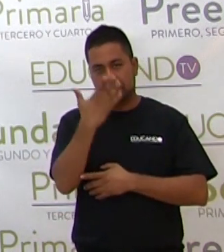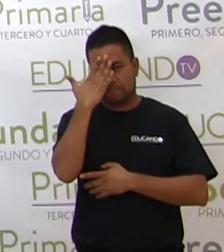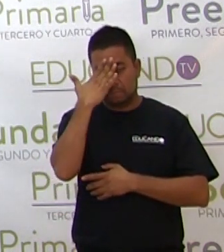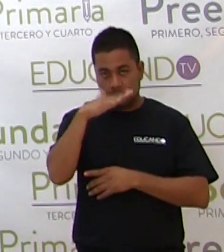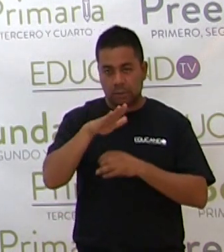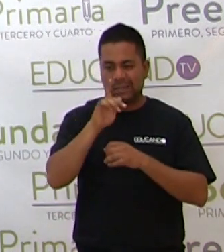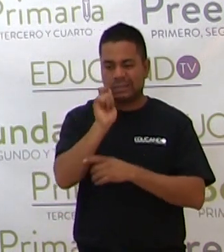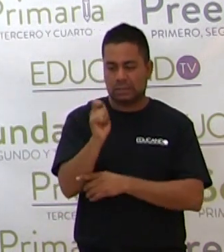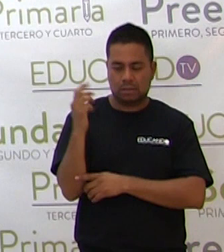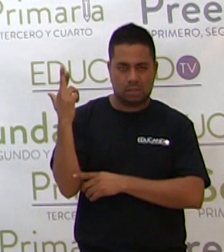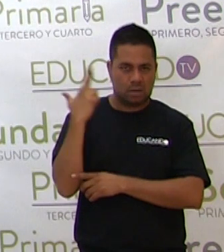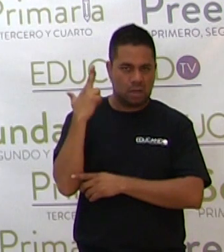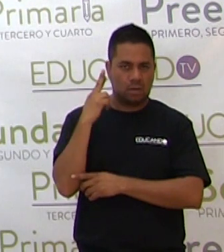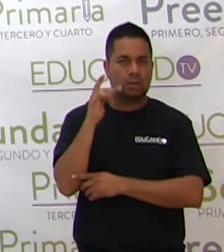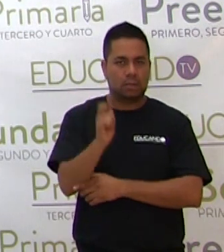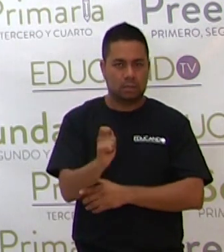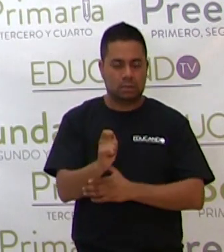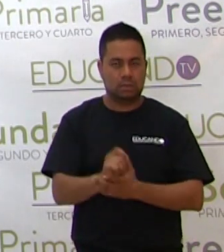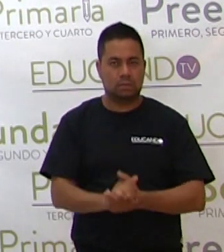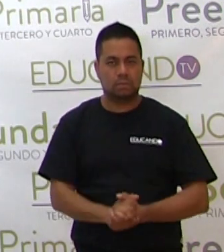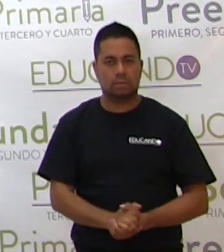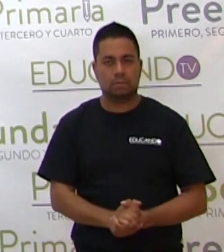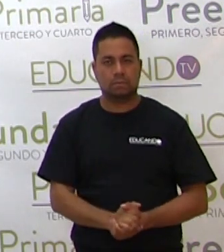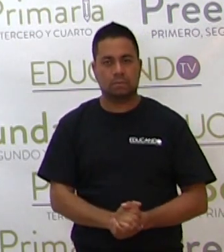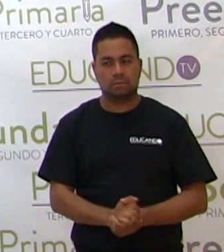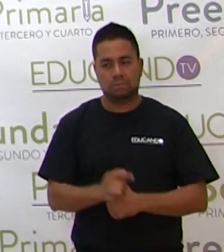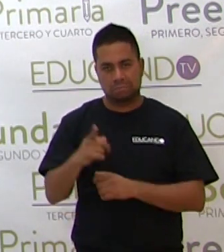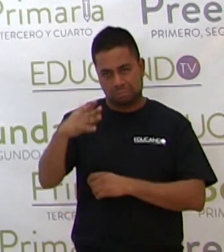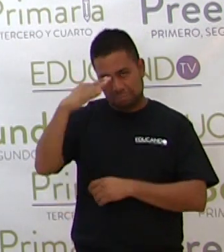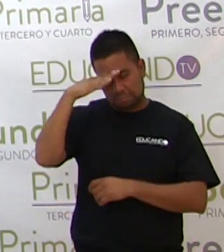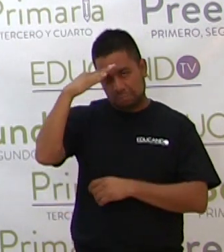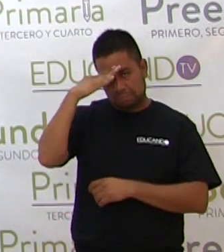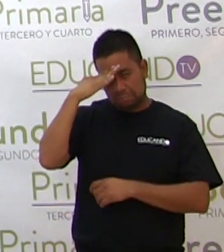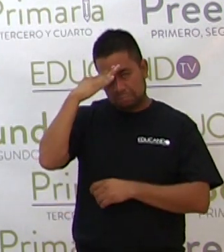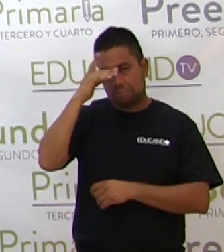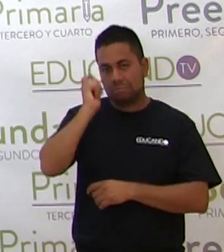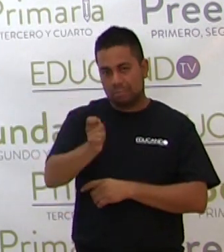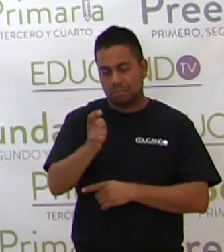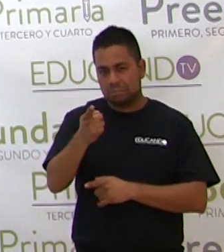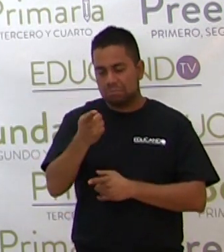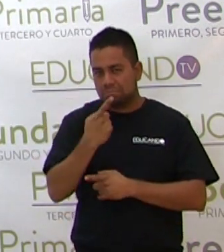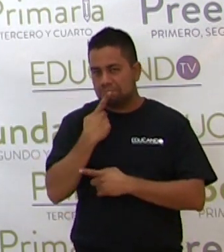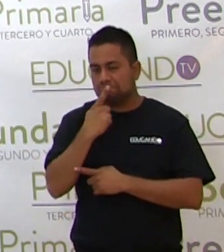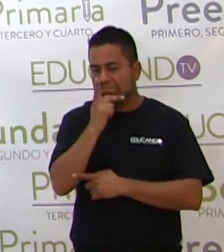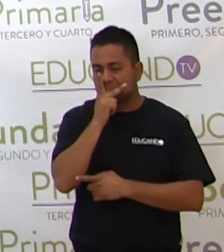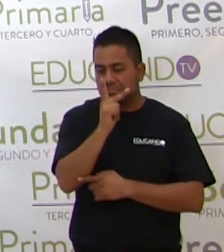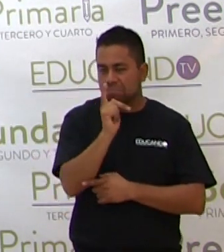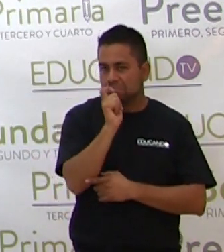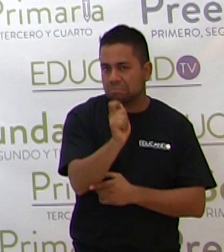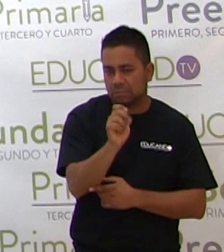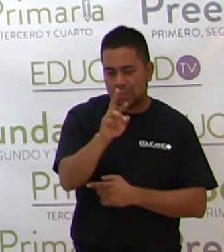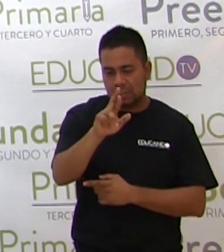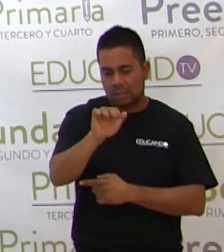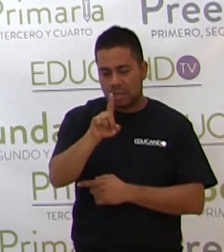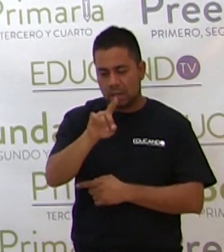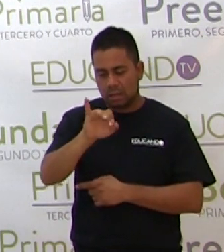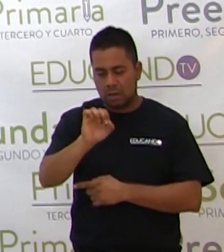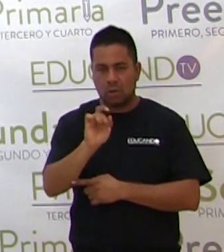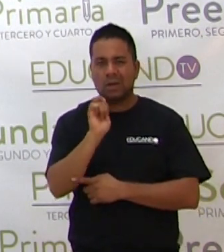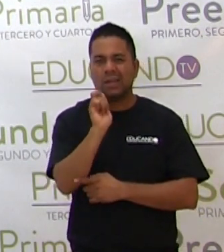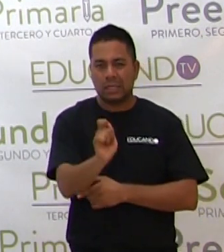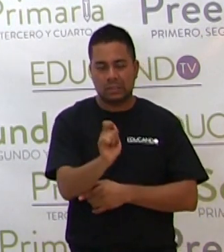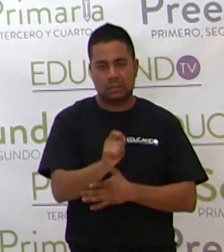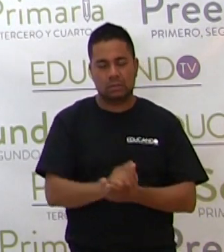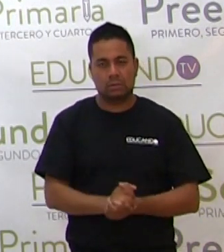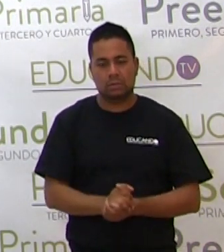es la radio ustedes qué pensarían cómo definirían la radio bueno la radio